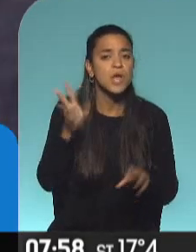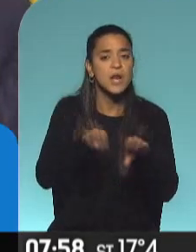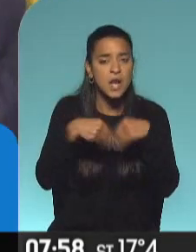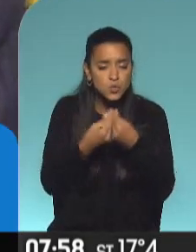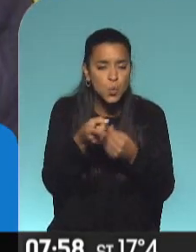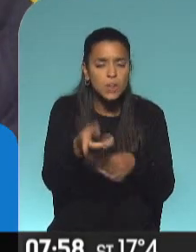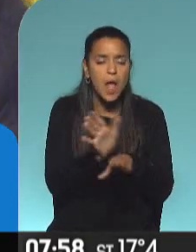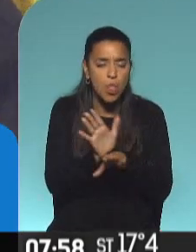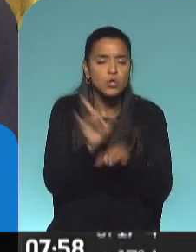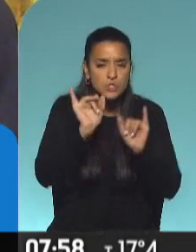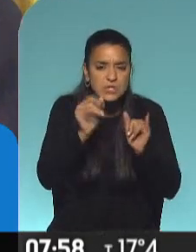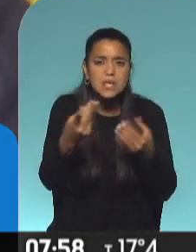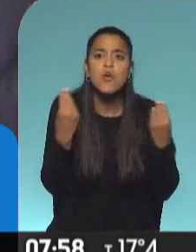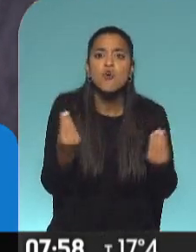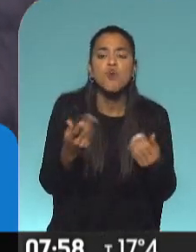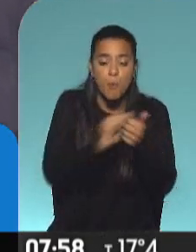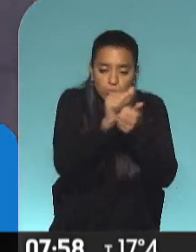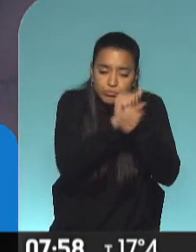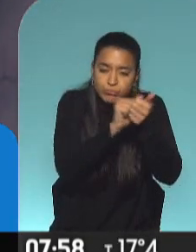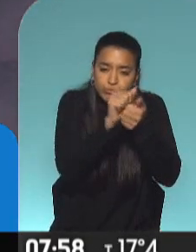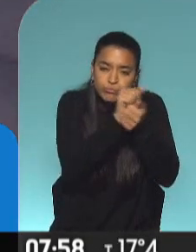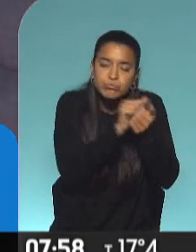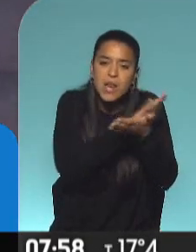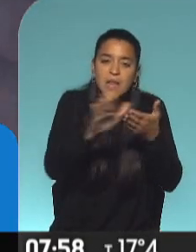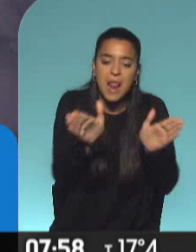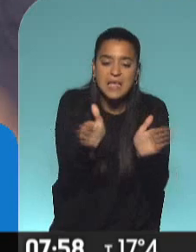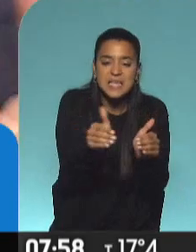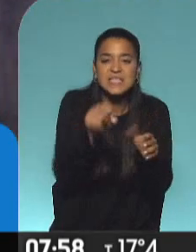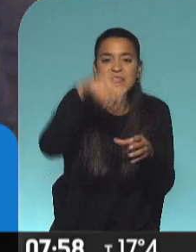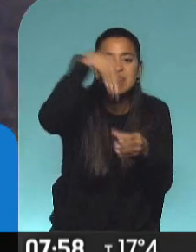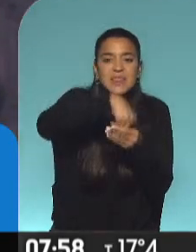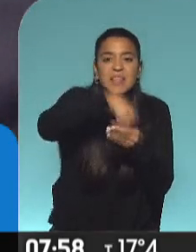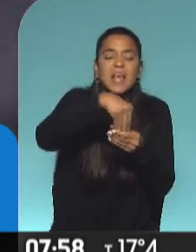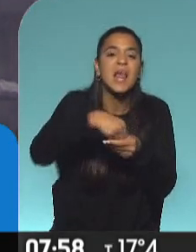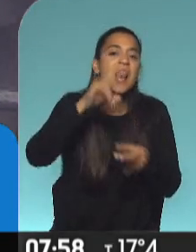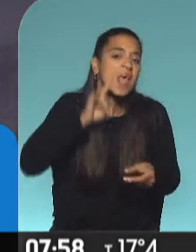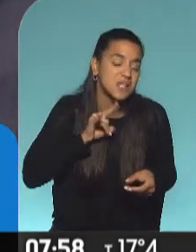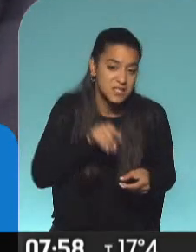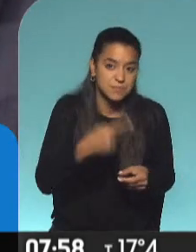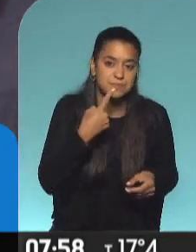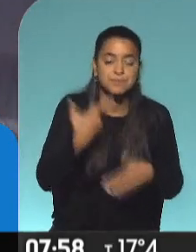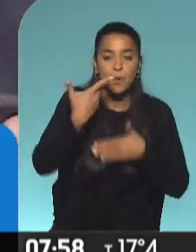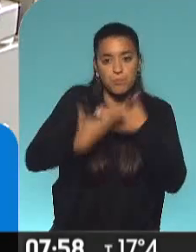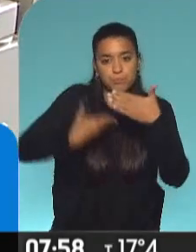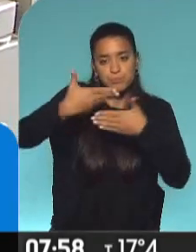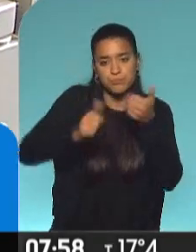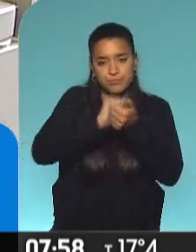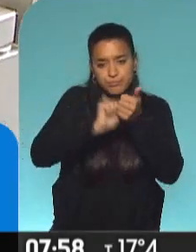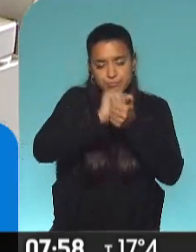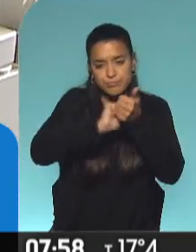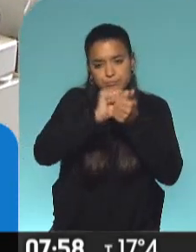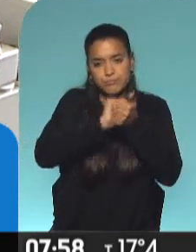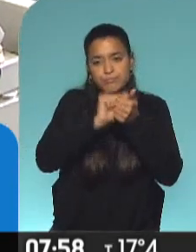trabajo de años, que es la posibilidad de pasteurizar en el sachet la leche. Estamos hablando de un proceso que termina en